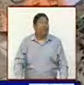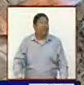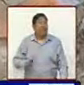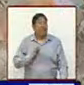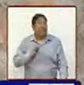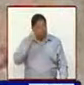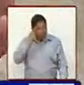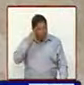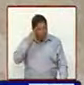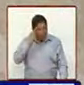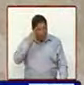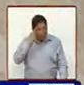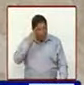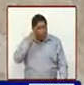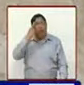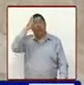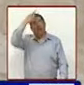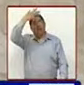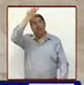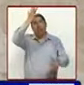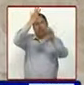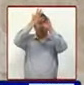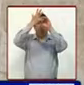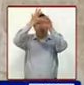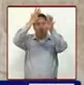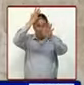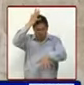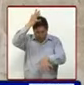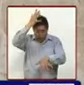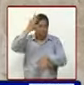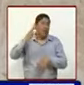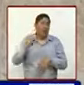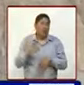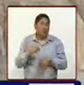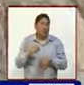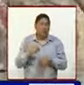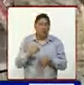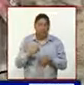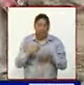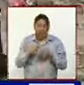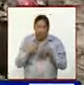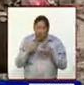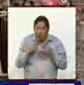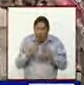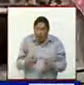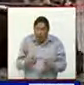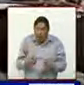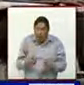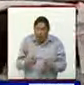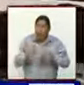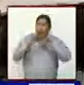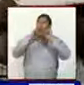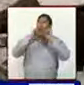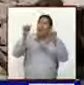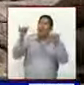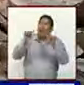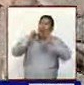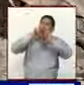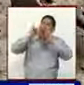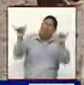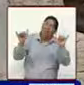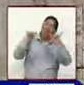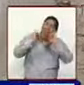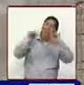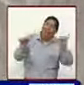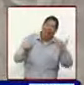Yo creí que estaba solo una rama que había caído encima del techo y solo era el cuarto afectado. Y empecé a gritar auxilio, auxilio,